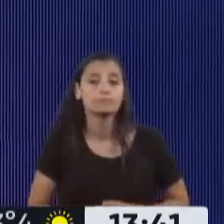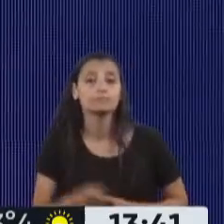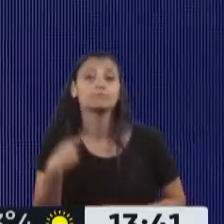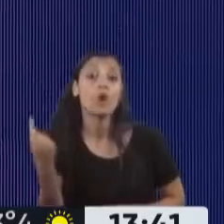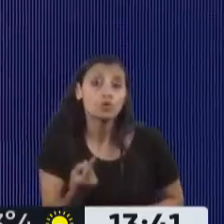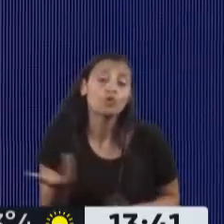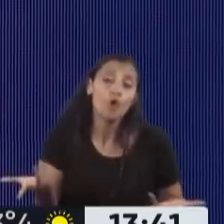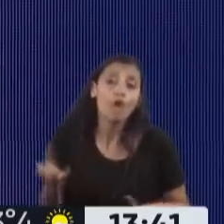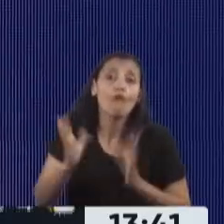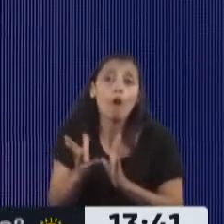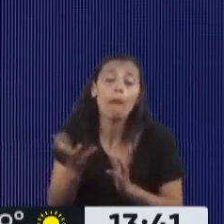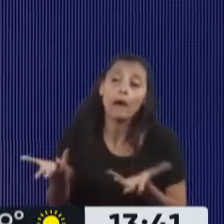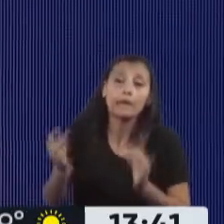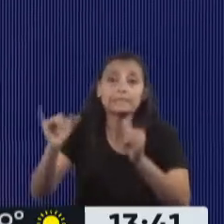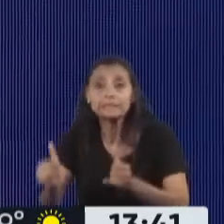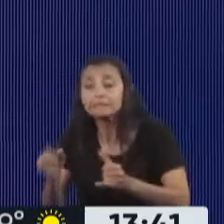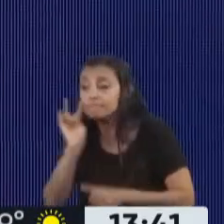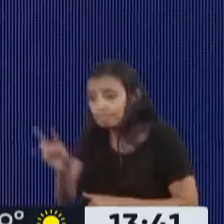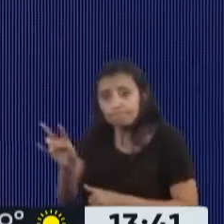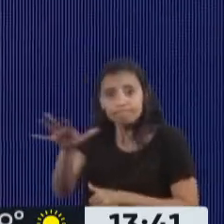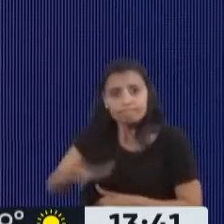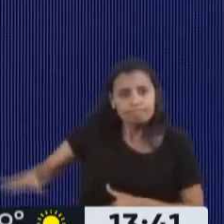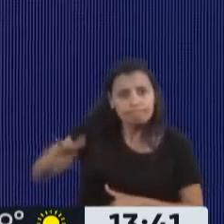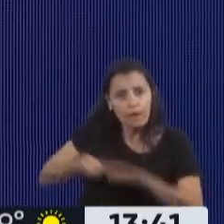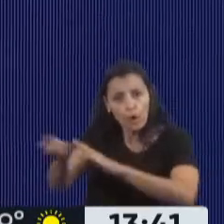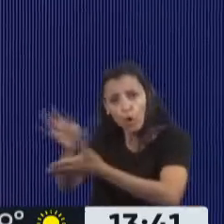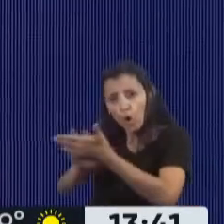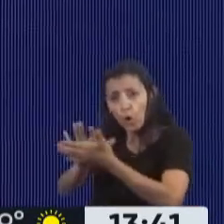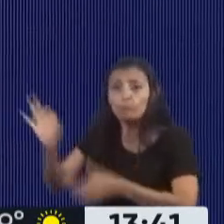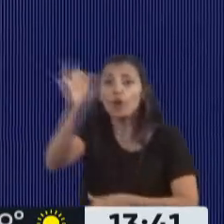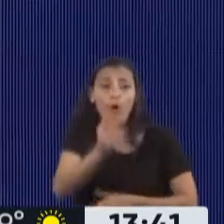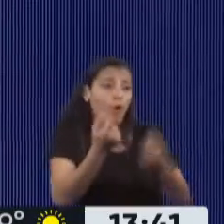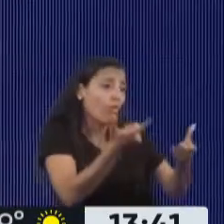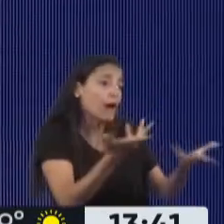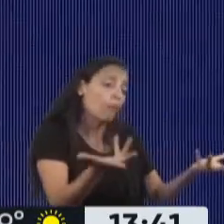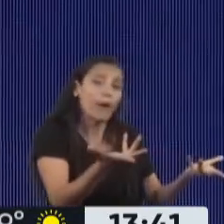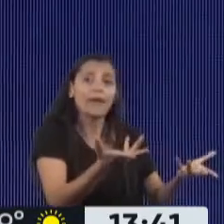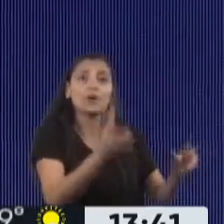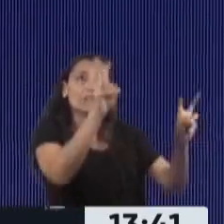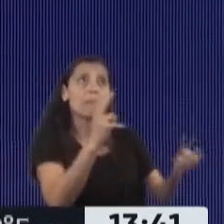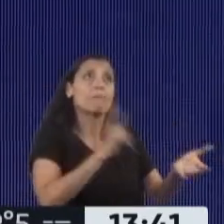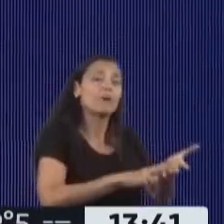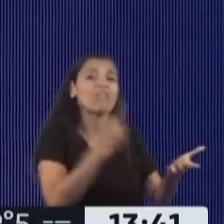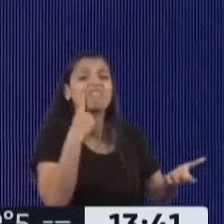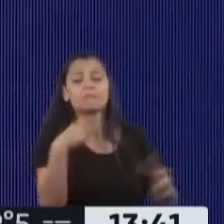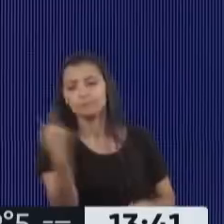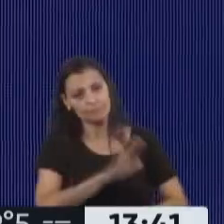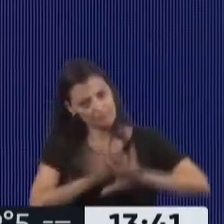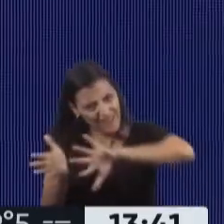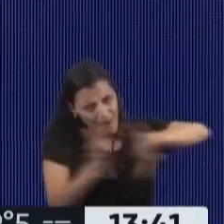frente a los corruptos y no estábamos dispuestos a entregar los números fiscales, pero dijimos, bueno, vamos a hacer la cuenta qué